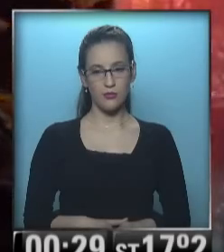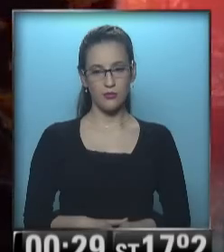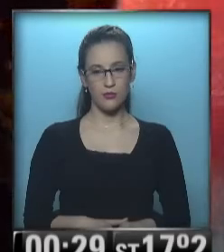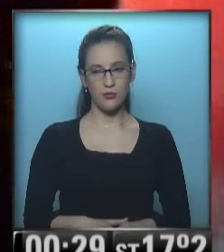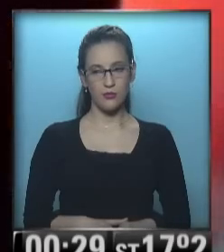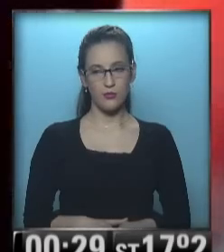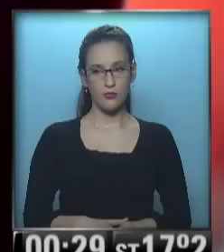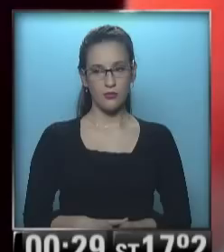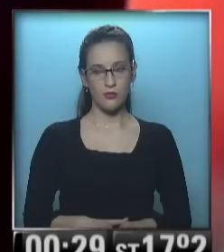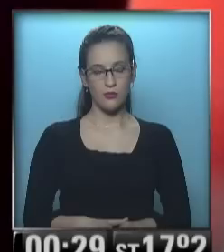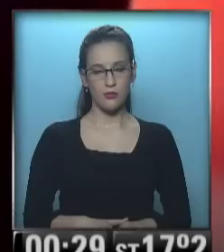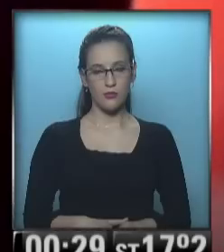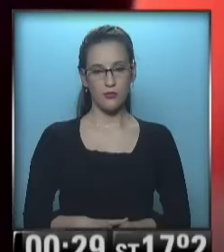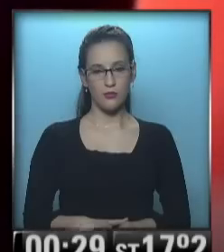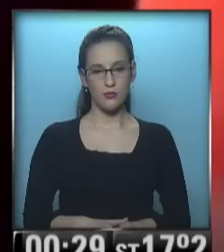al